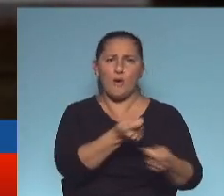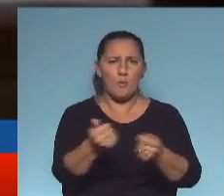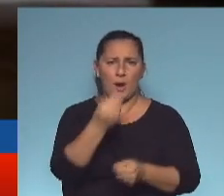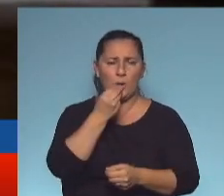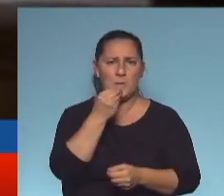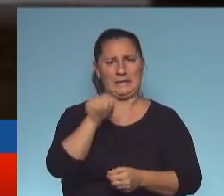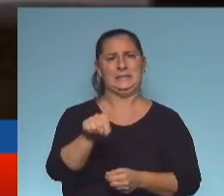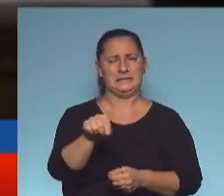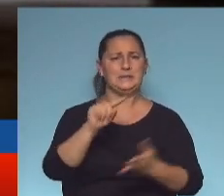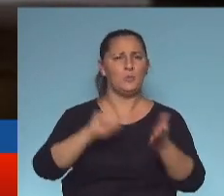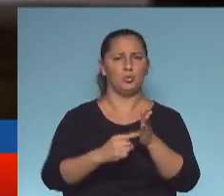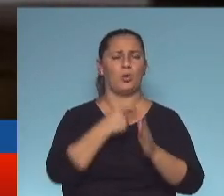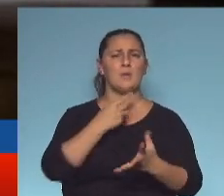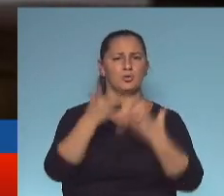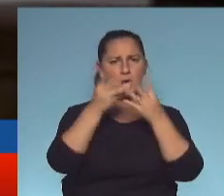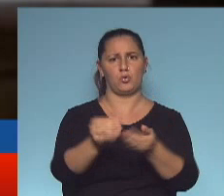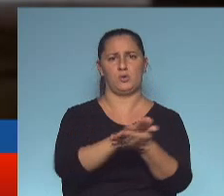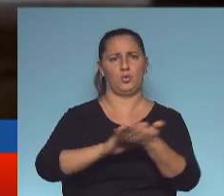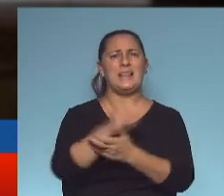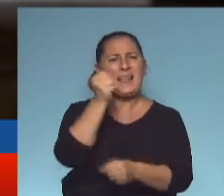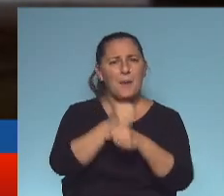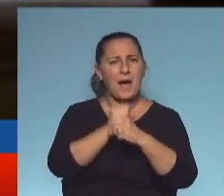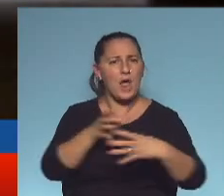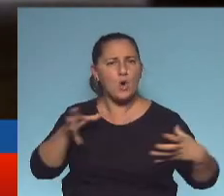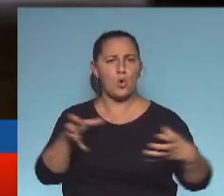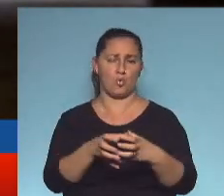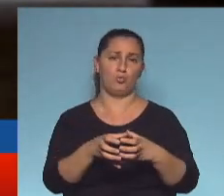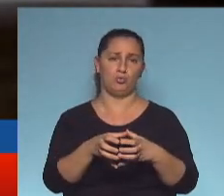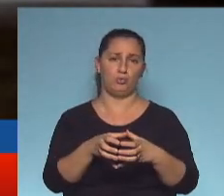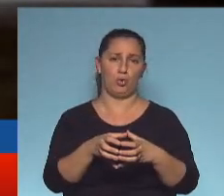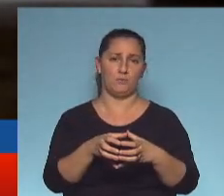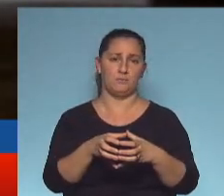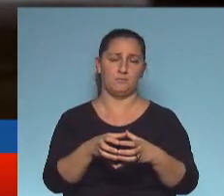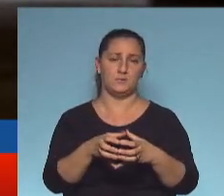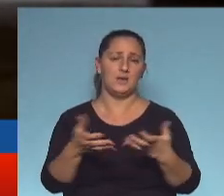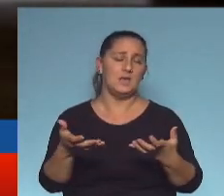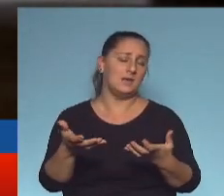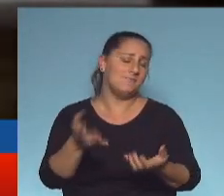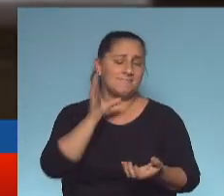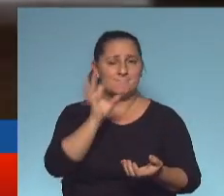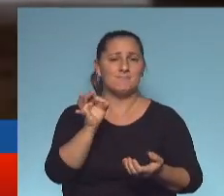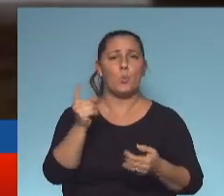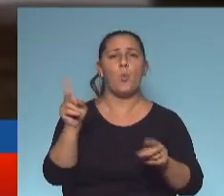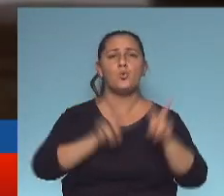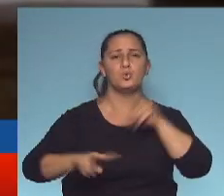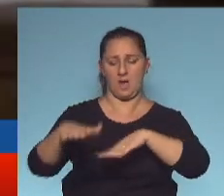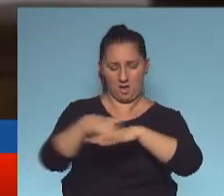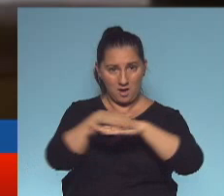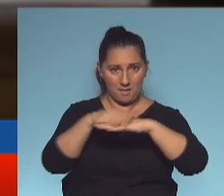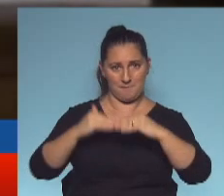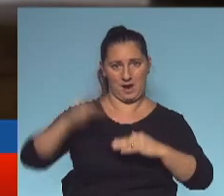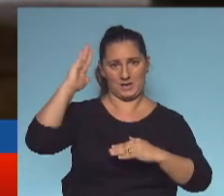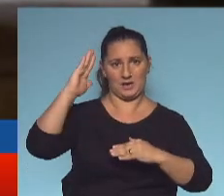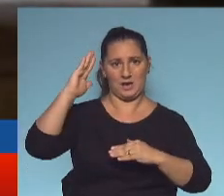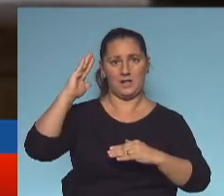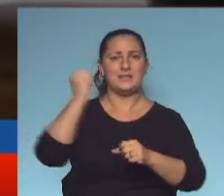queremos ayudar a resolverlo, trabajar en conjunto y evidentemente buscar un piso común. No queremos que nos gane